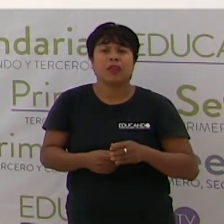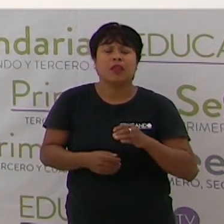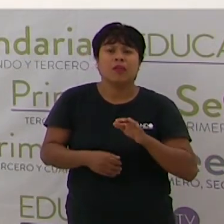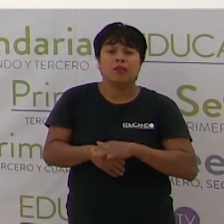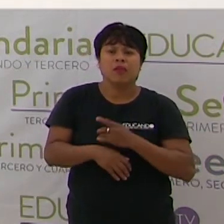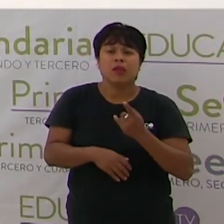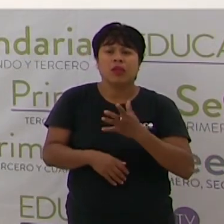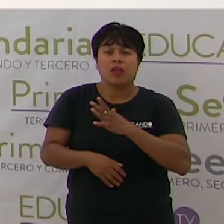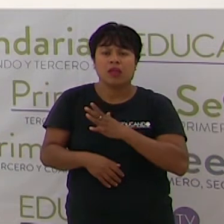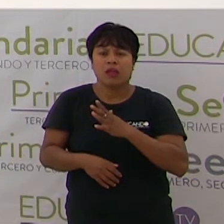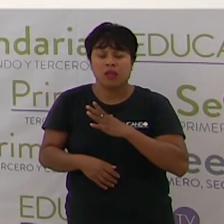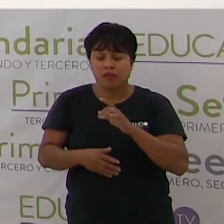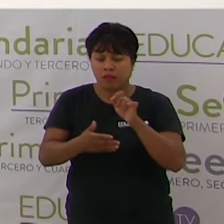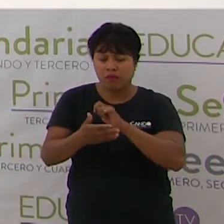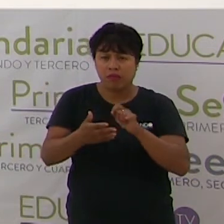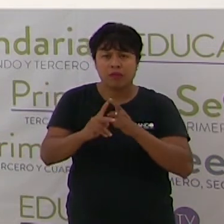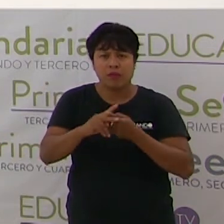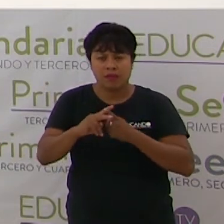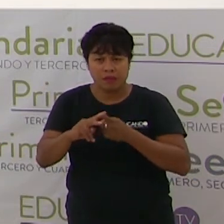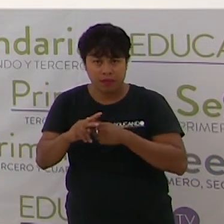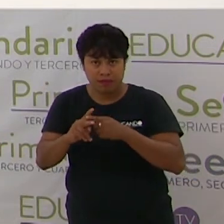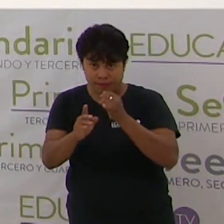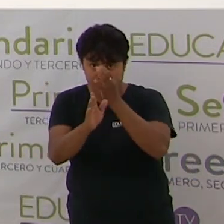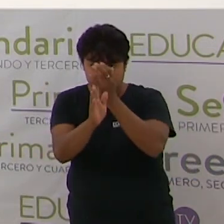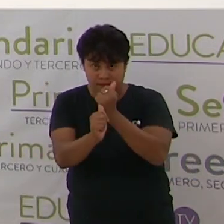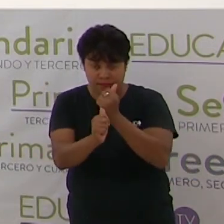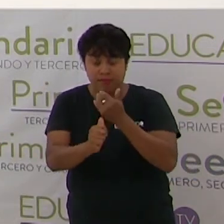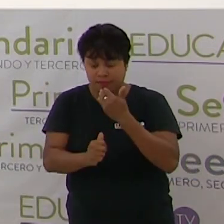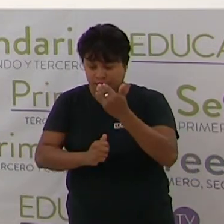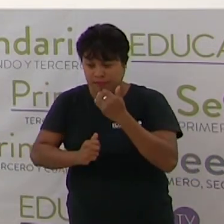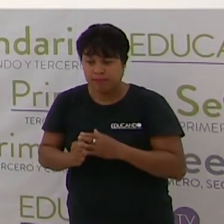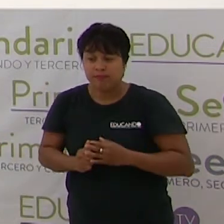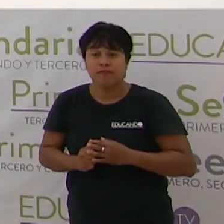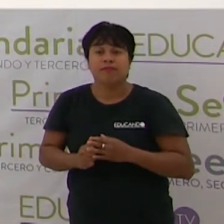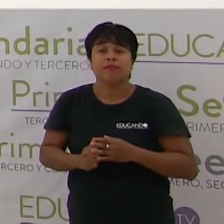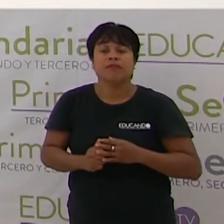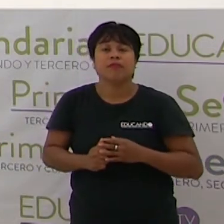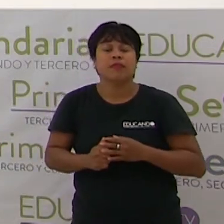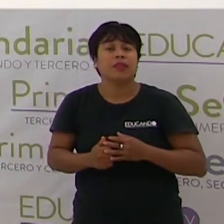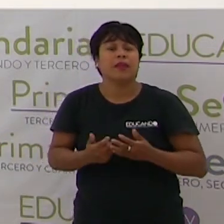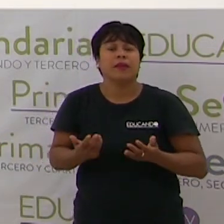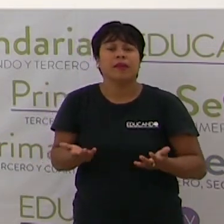vienen algunas fórmulas matemáticas. ¿Estamos de acuerdo? Bien, para ir